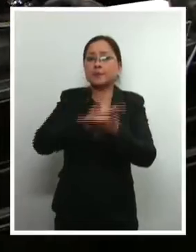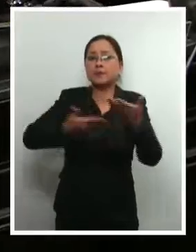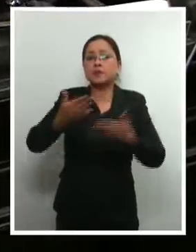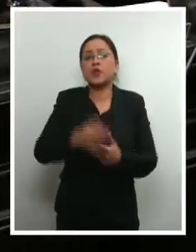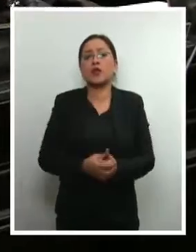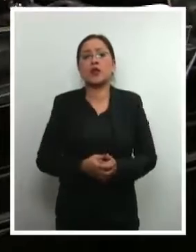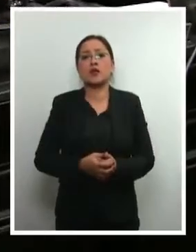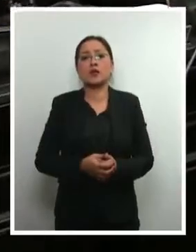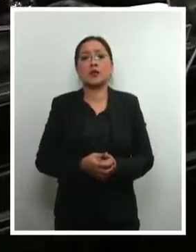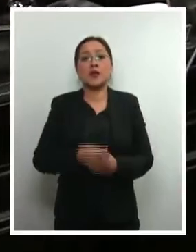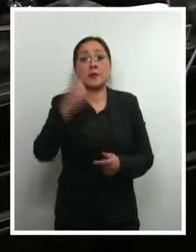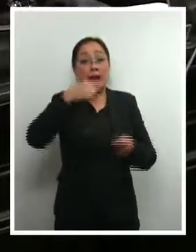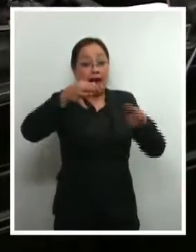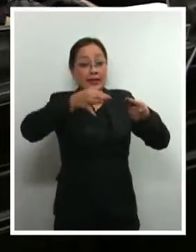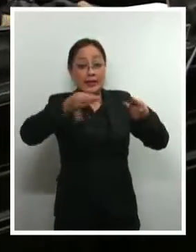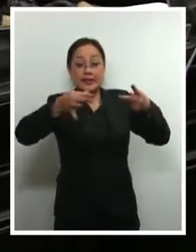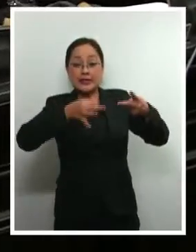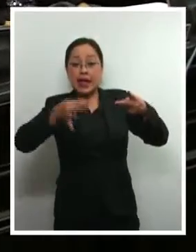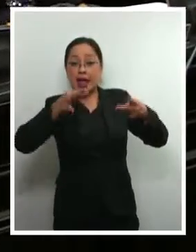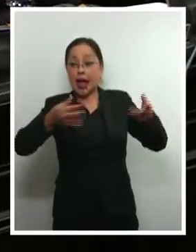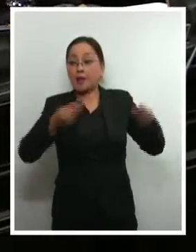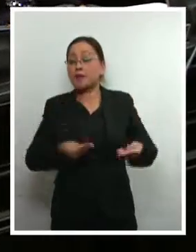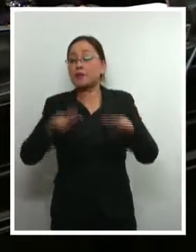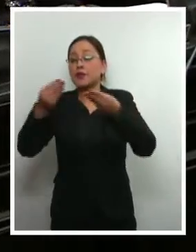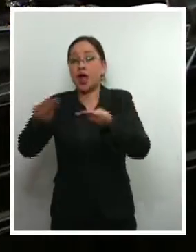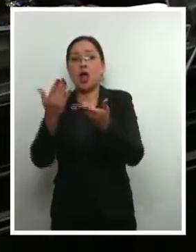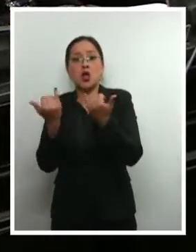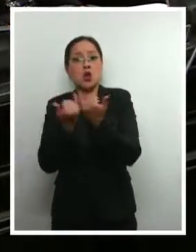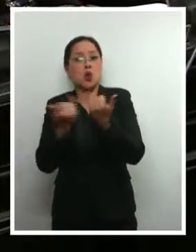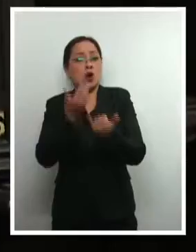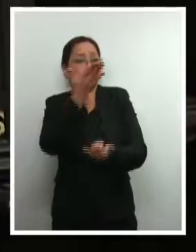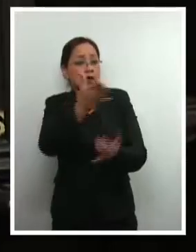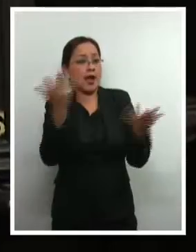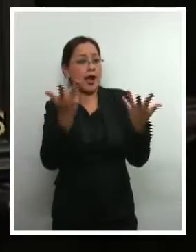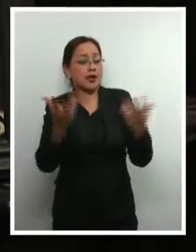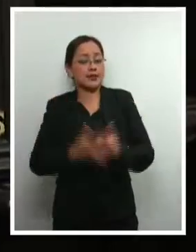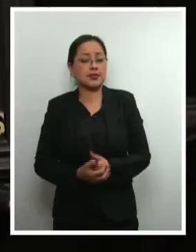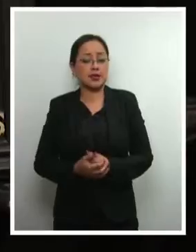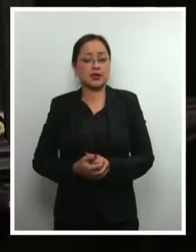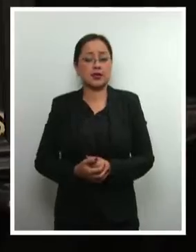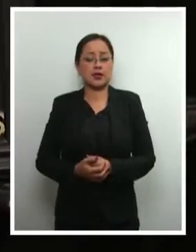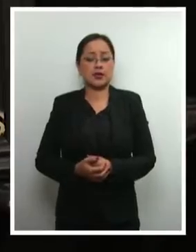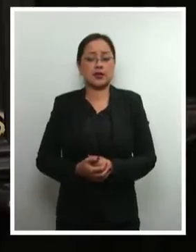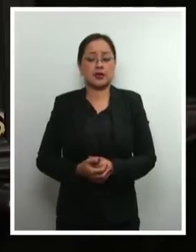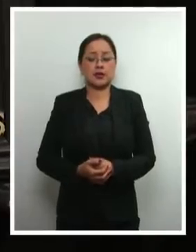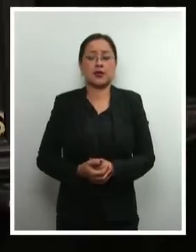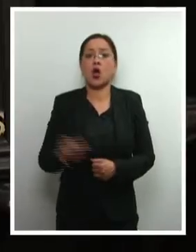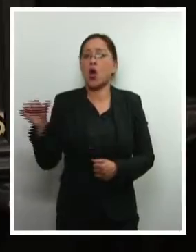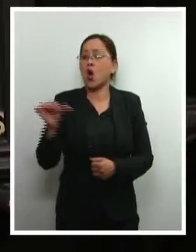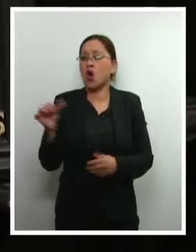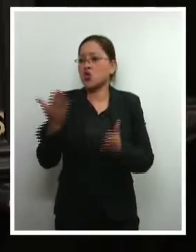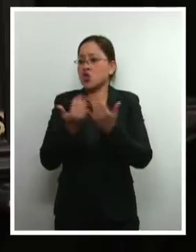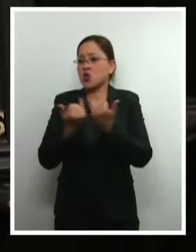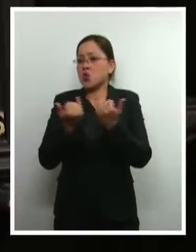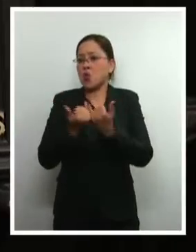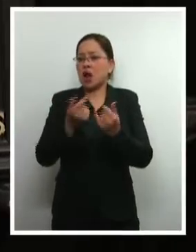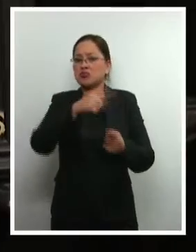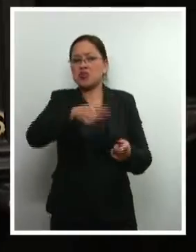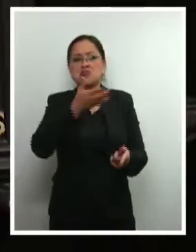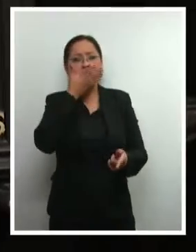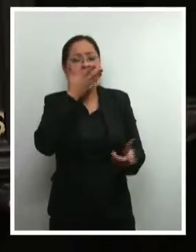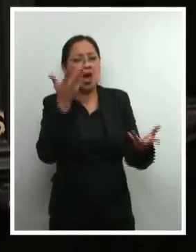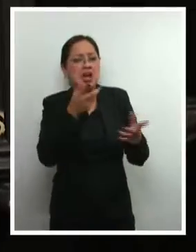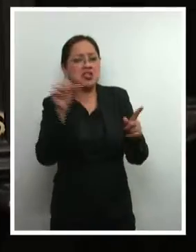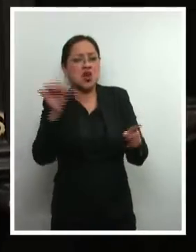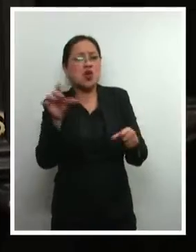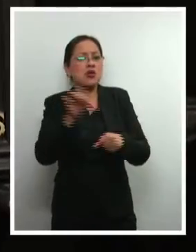los puntos a reserva, así como ustedes lo están haciendo todo el día de diálogos, por favor, hoy. Diputado Angelista. Entonces, ¿a